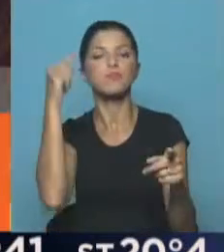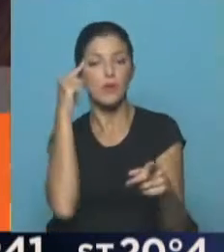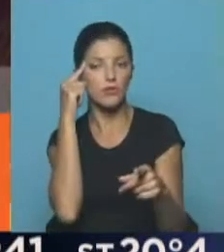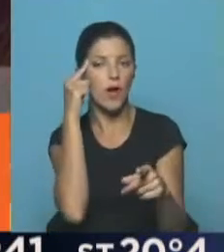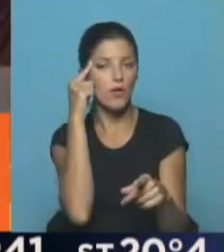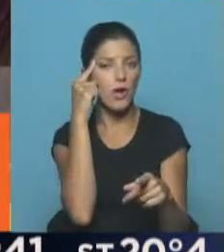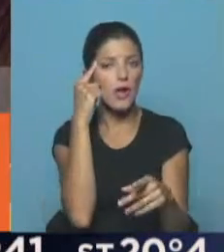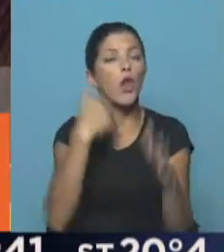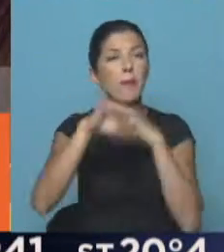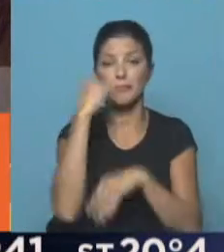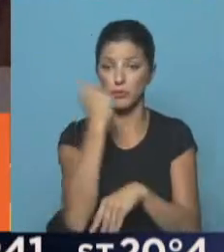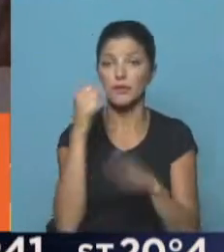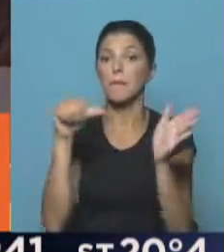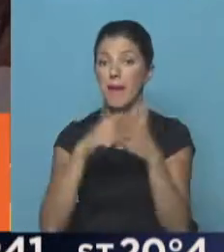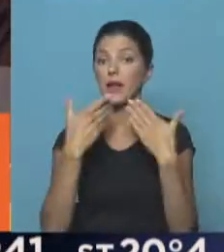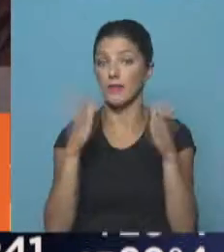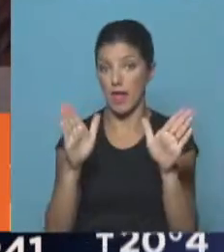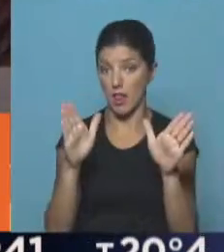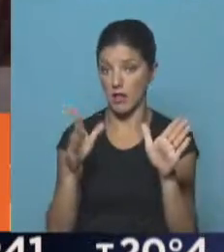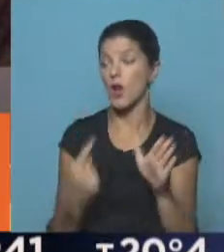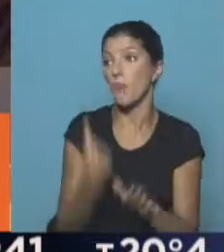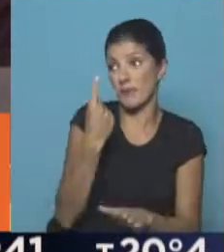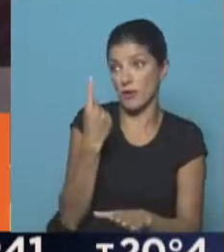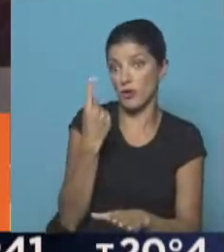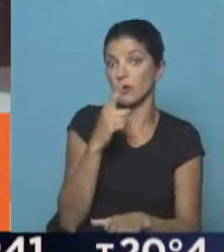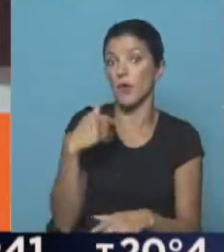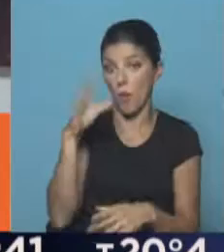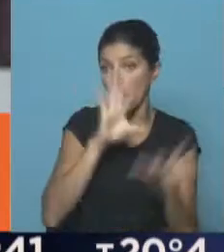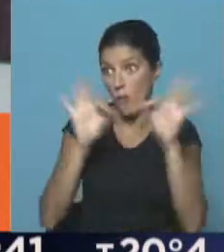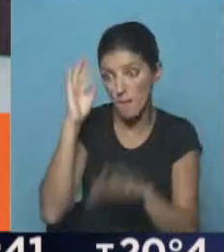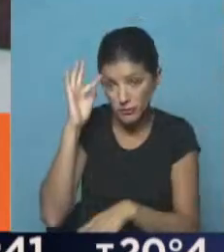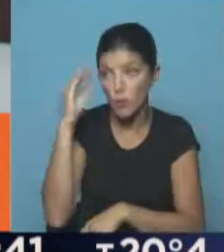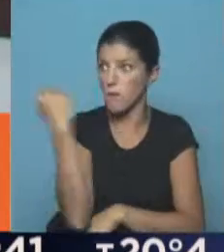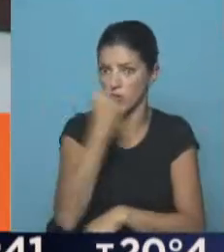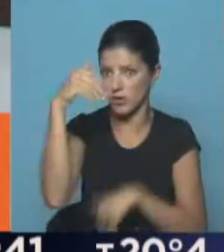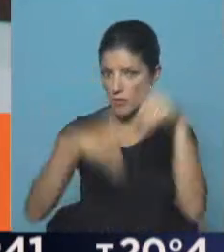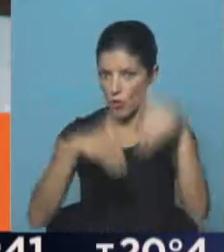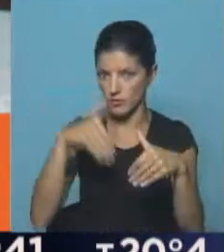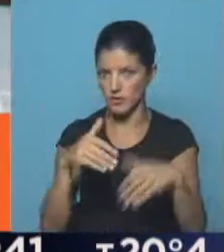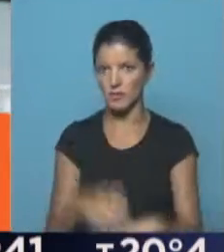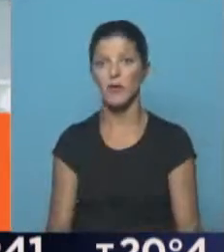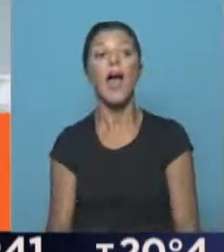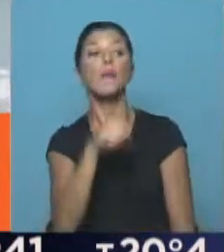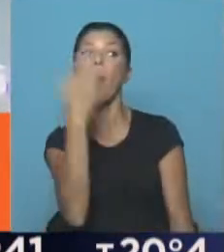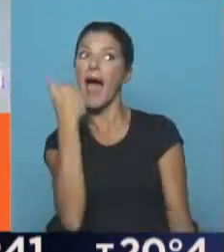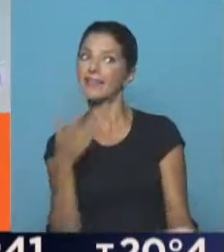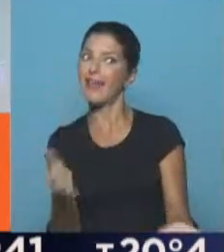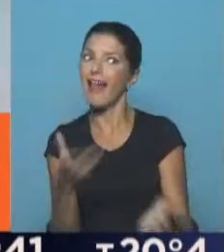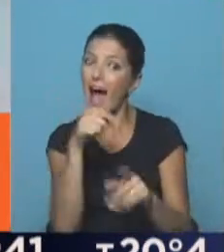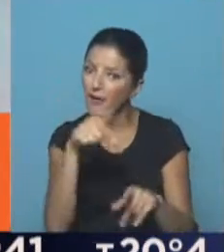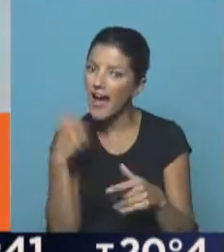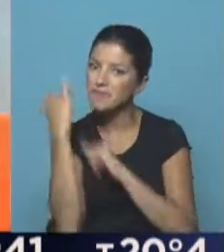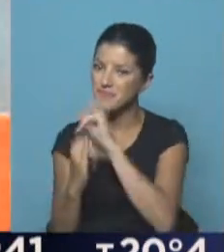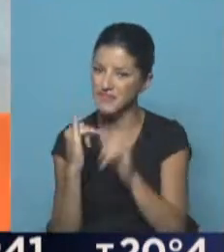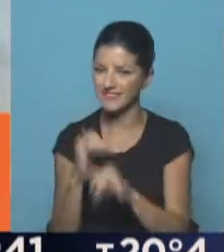liberal. Por empezar, se volcó a opinar. O sea, se volcó a opinar, absolutamente. Claro. Ahora, vos tiraste la piedra, no escondas la mano. ¿Qué pensás?